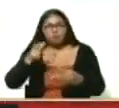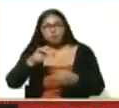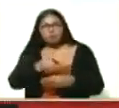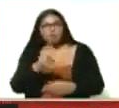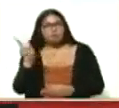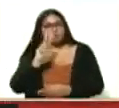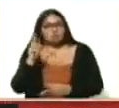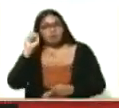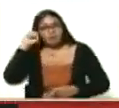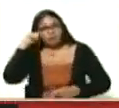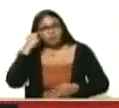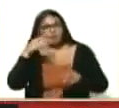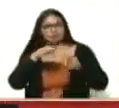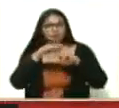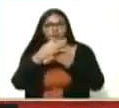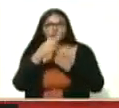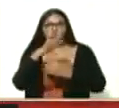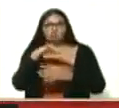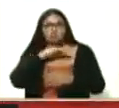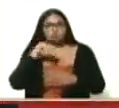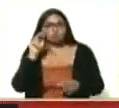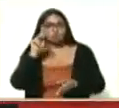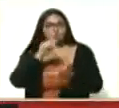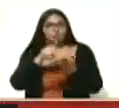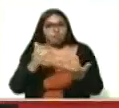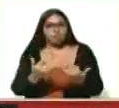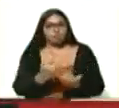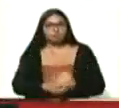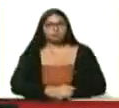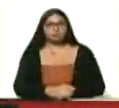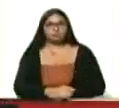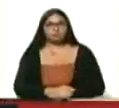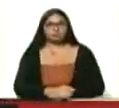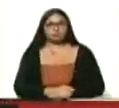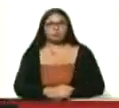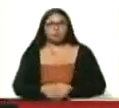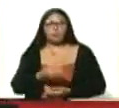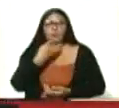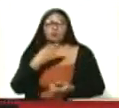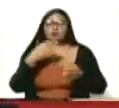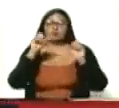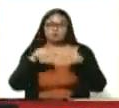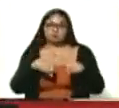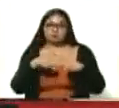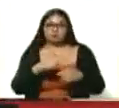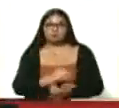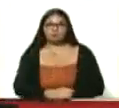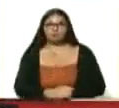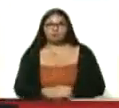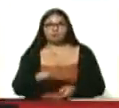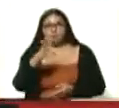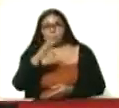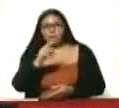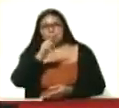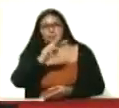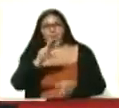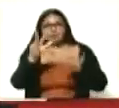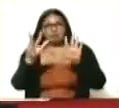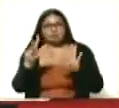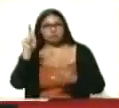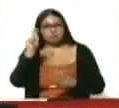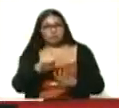toda esa situación y a dónde hemos llegado hasta el momento. Bueno, Inma, sí, se cumplen casi 28 meses de